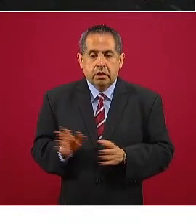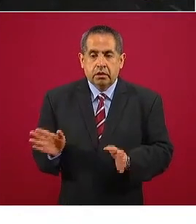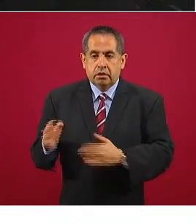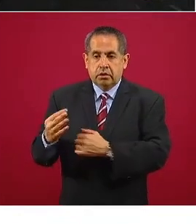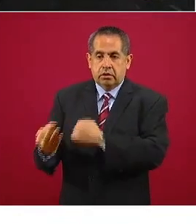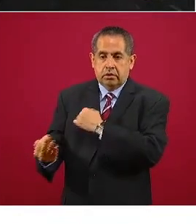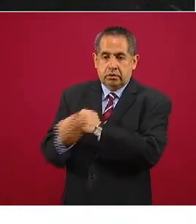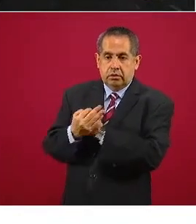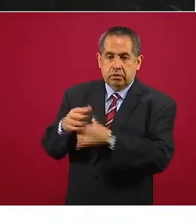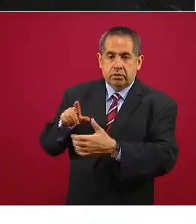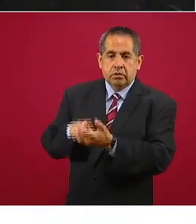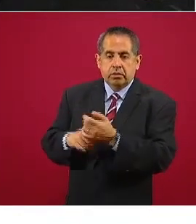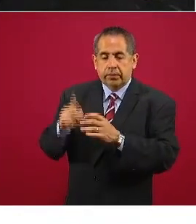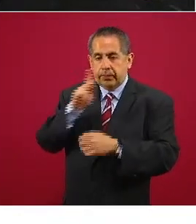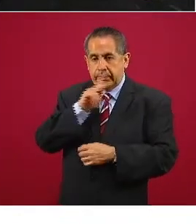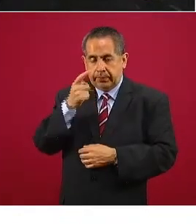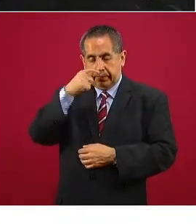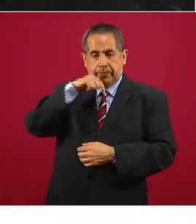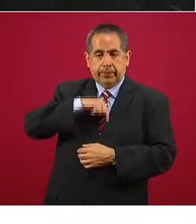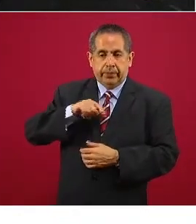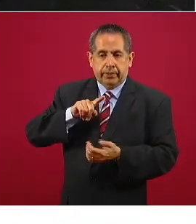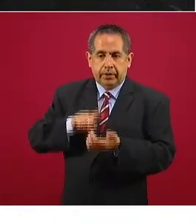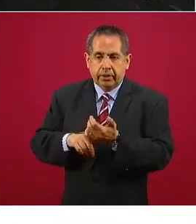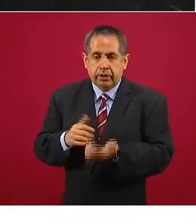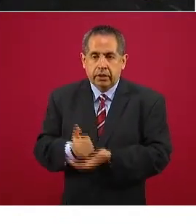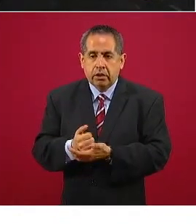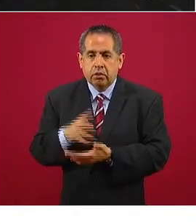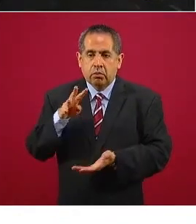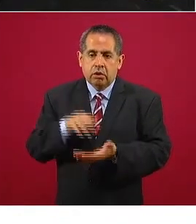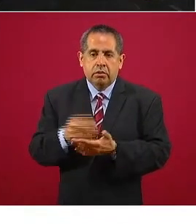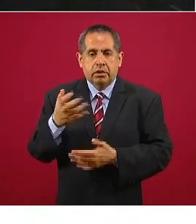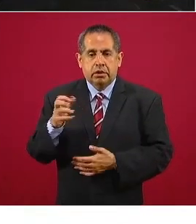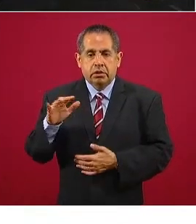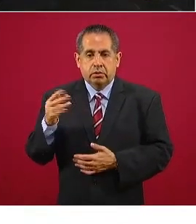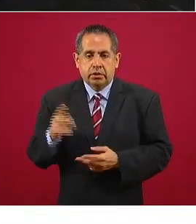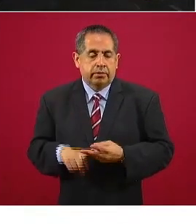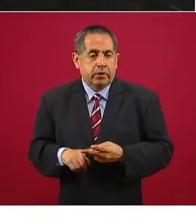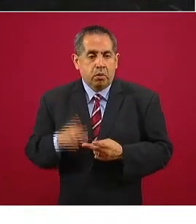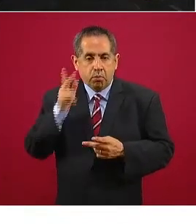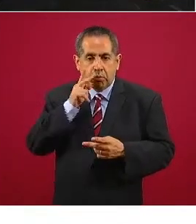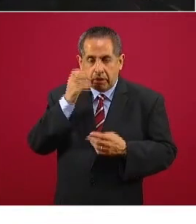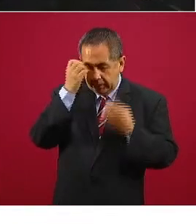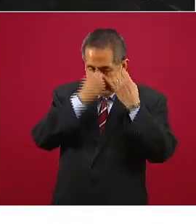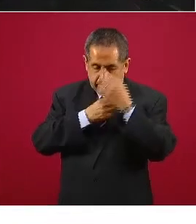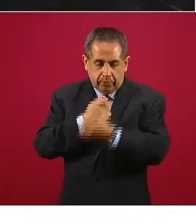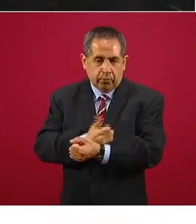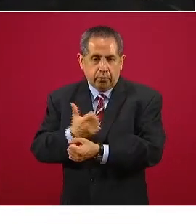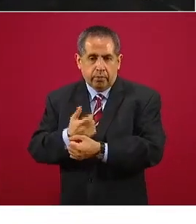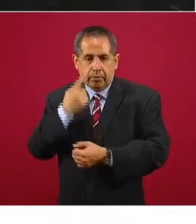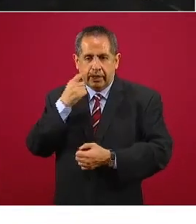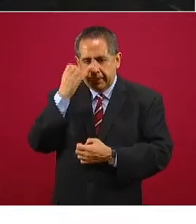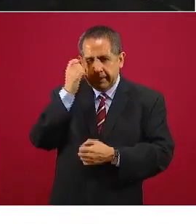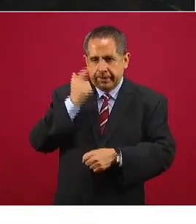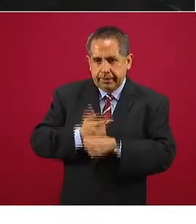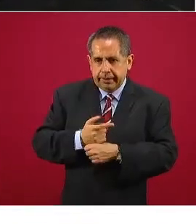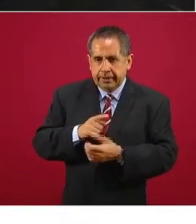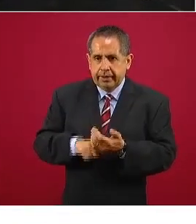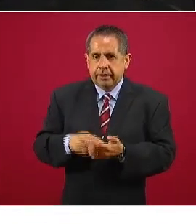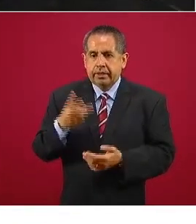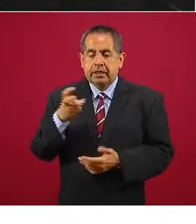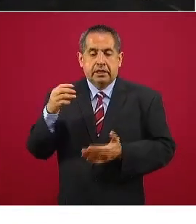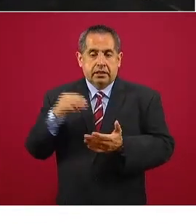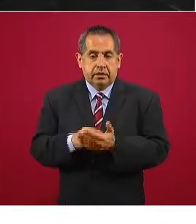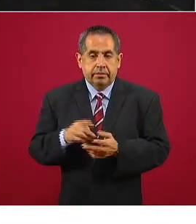ventiladores 4,454, pruebas PCR 300,000, kits de transporte de